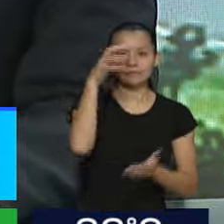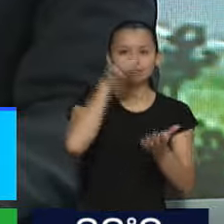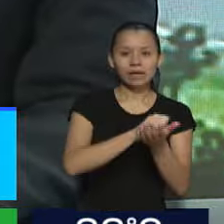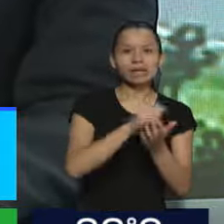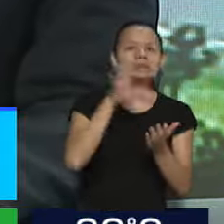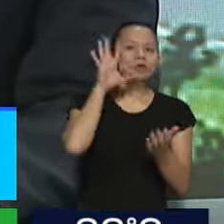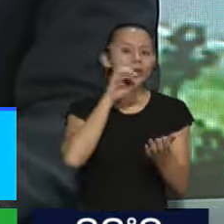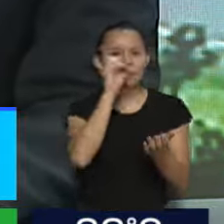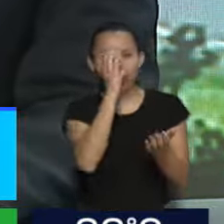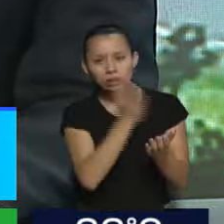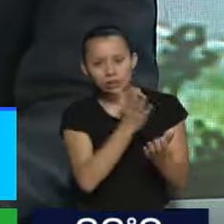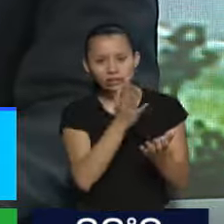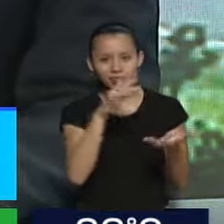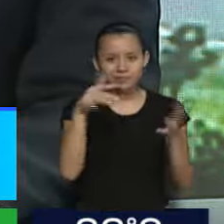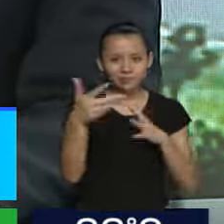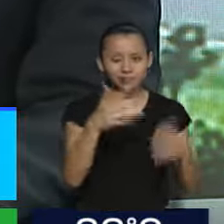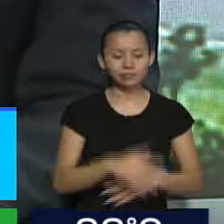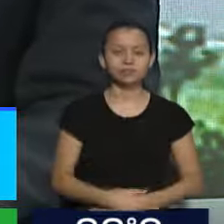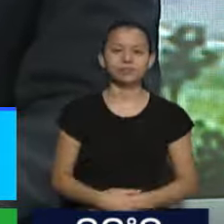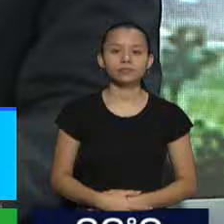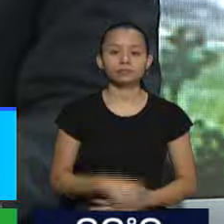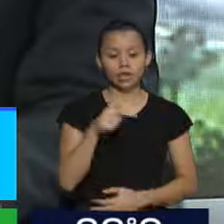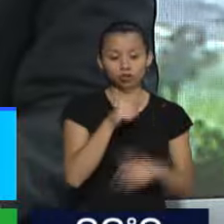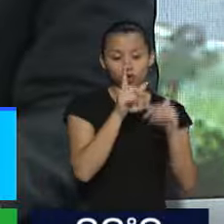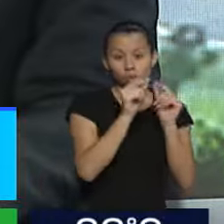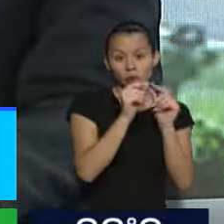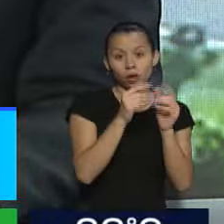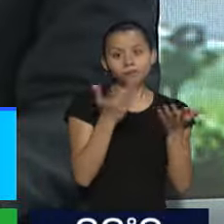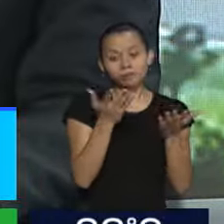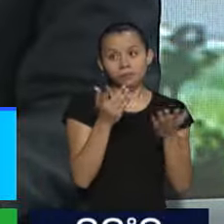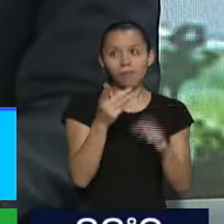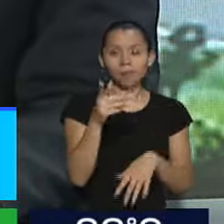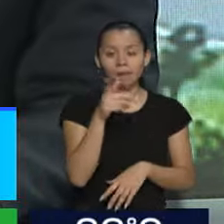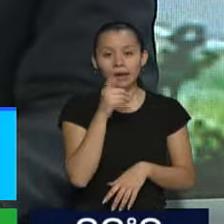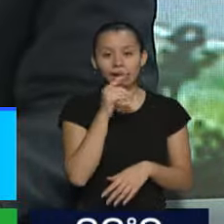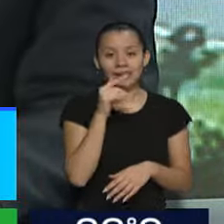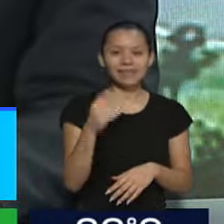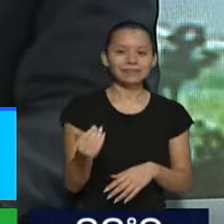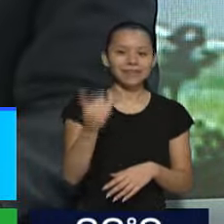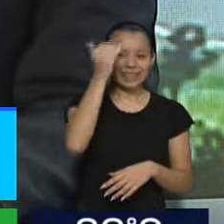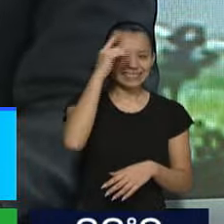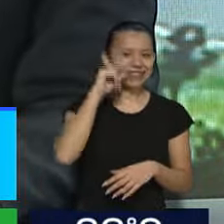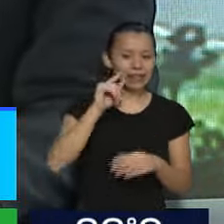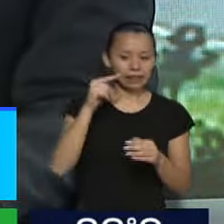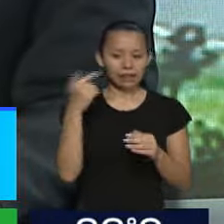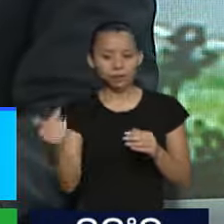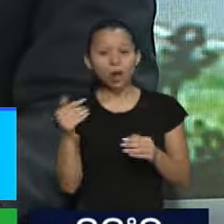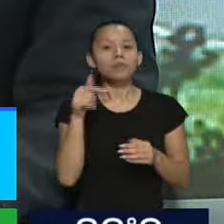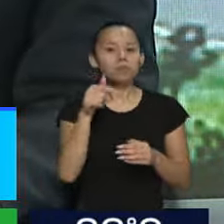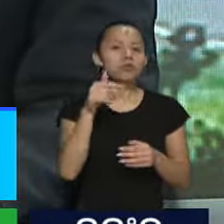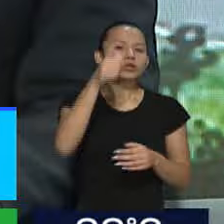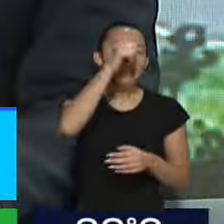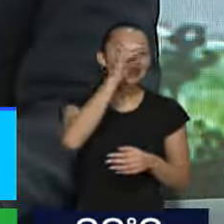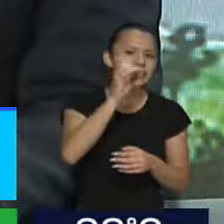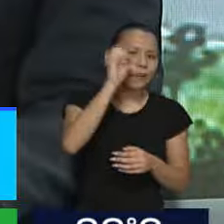podrían consolidarse un poquito en una mejoría hacia la segunda quincena de enero, donde se espera un 60%